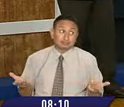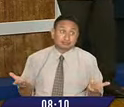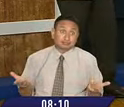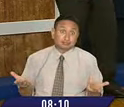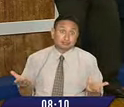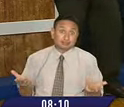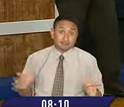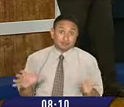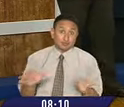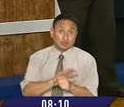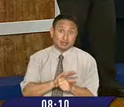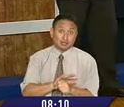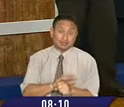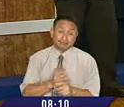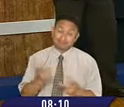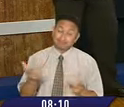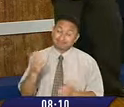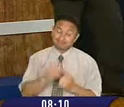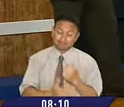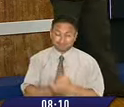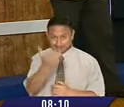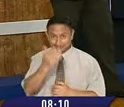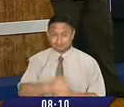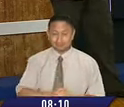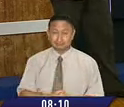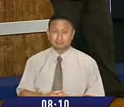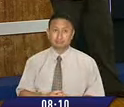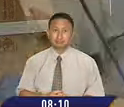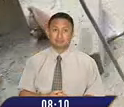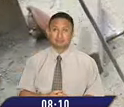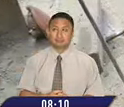zona afectada, imagínense, vean. Qué bárbaro.